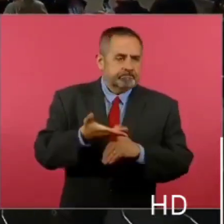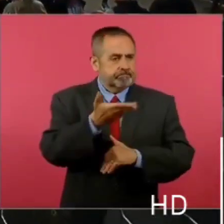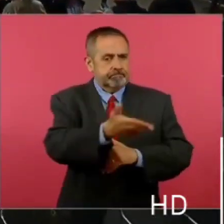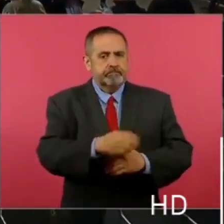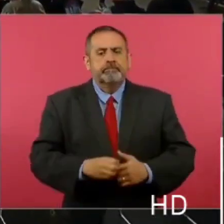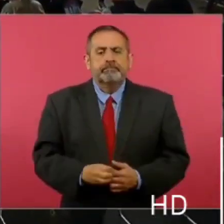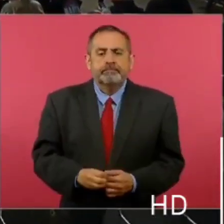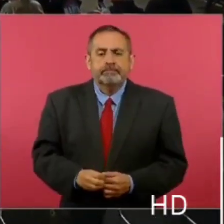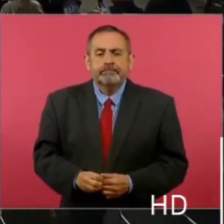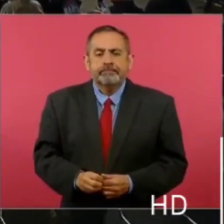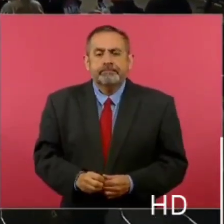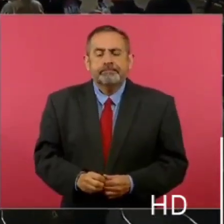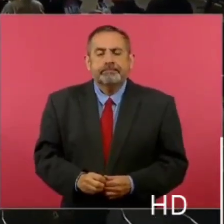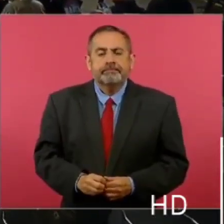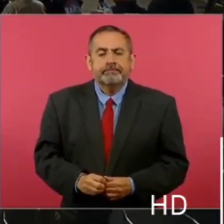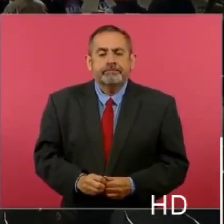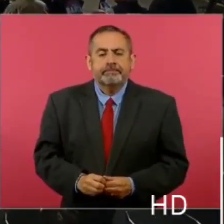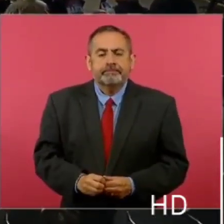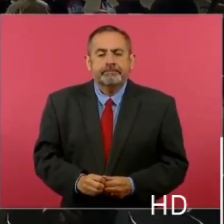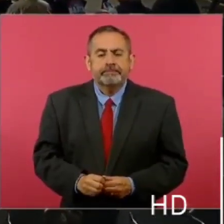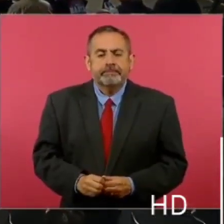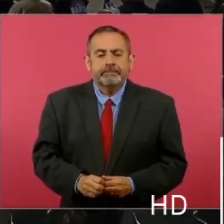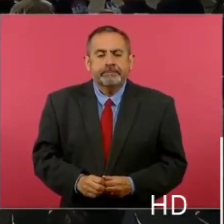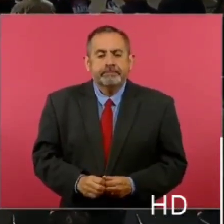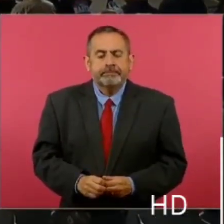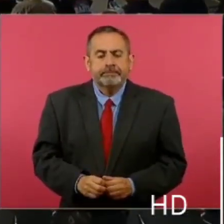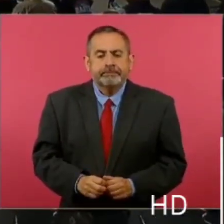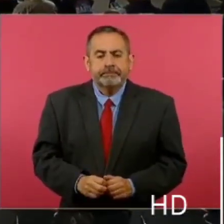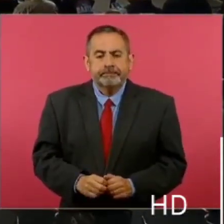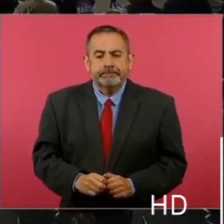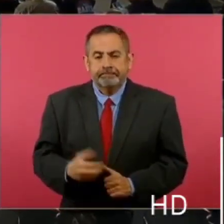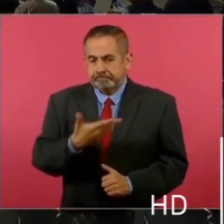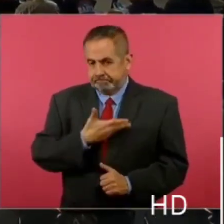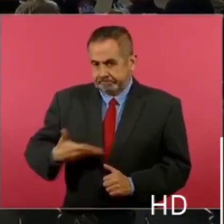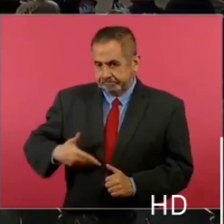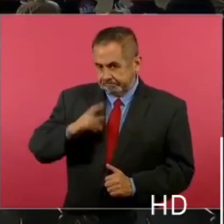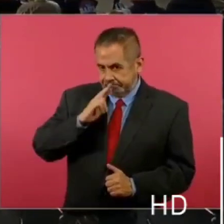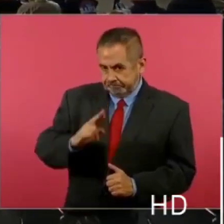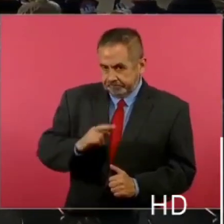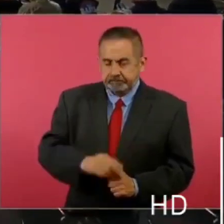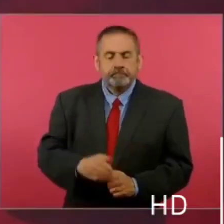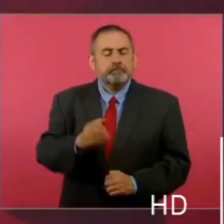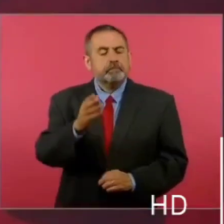Bueno, vamos a cumplir con todos los